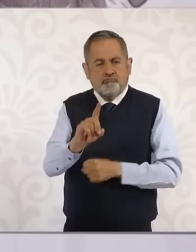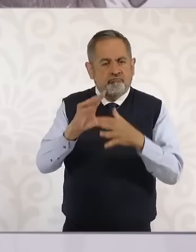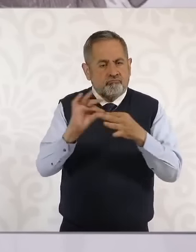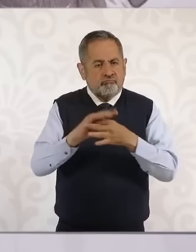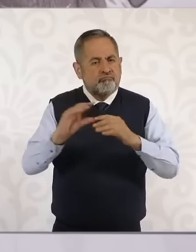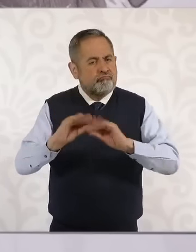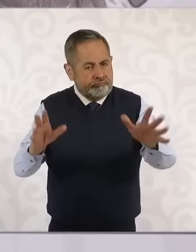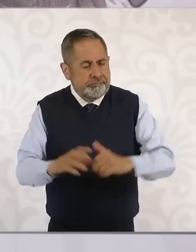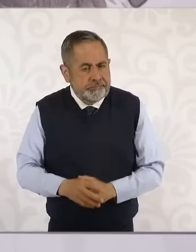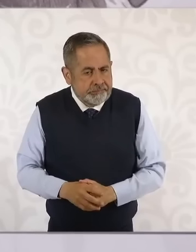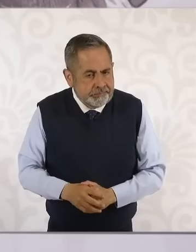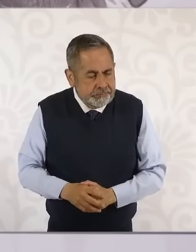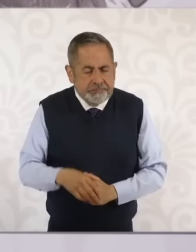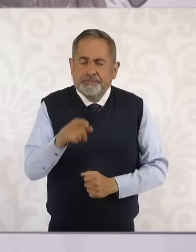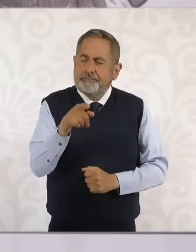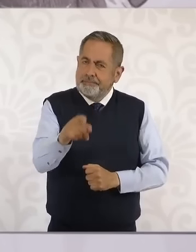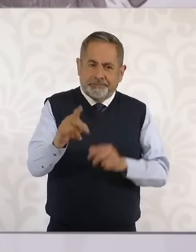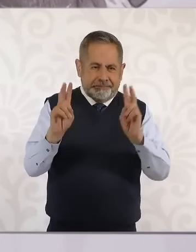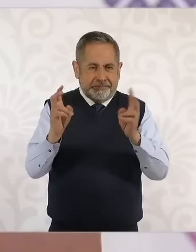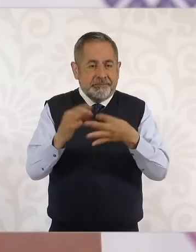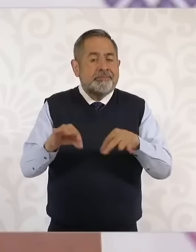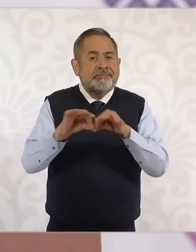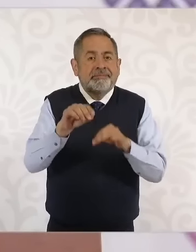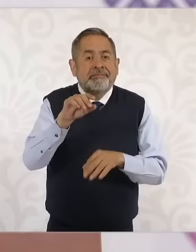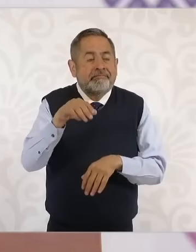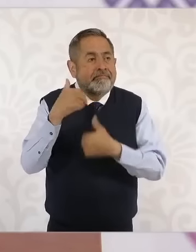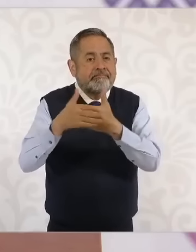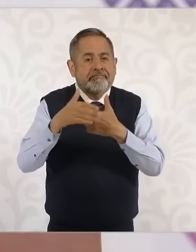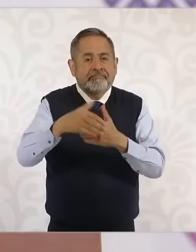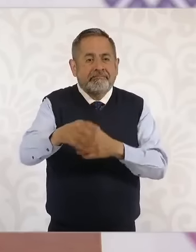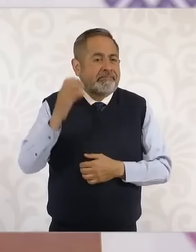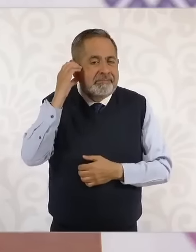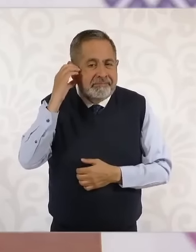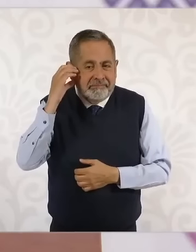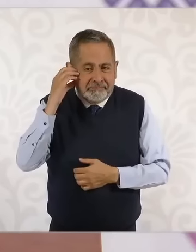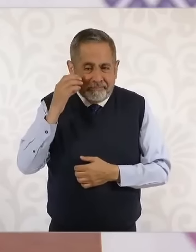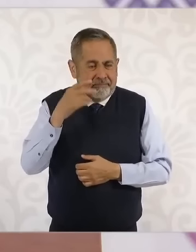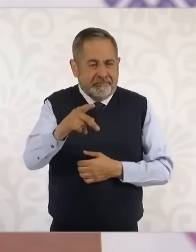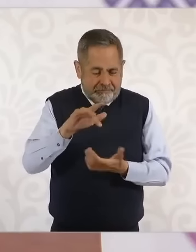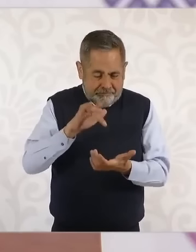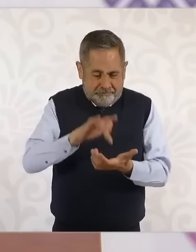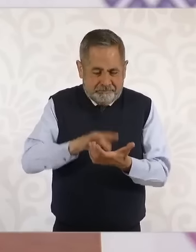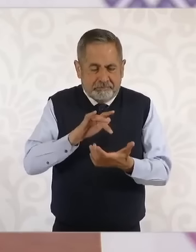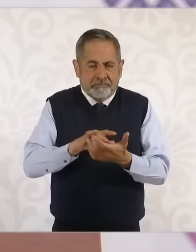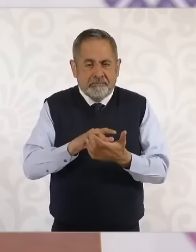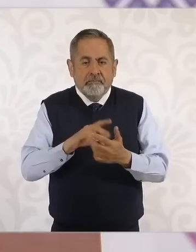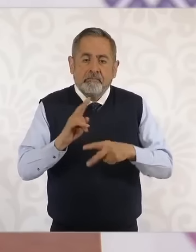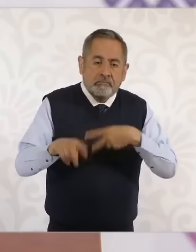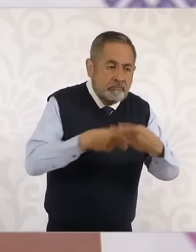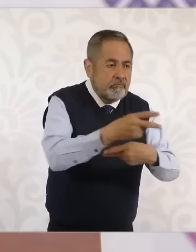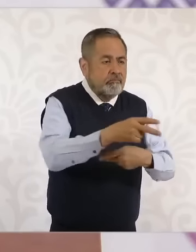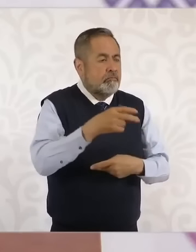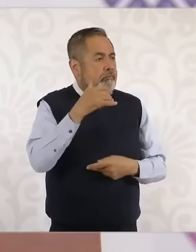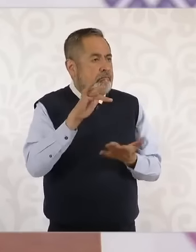Es importante el tema del registro telefónico, porque ha habido también muchas noticias de